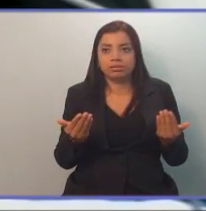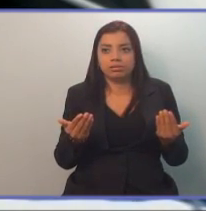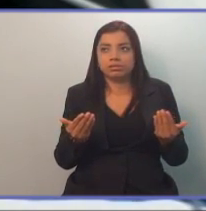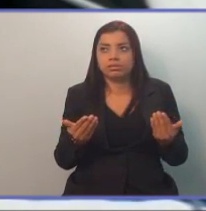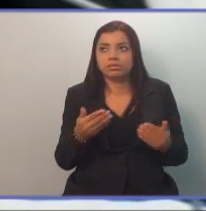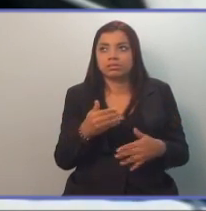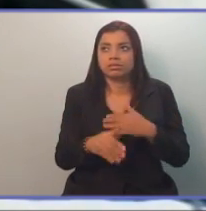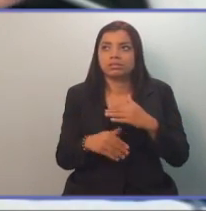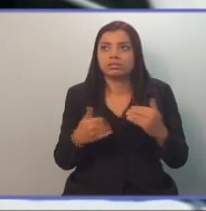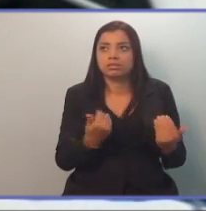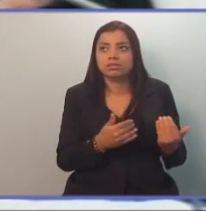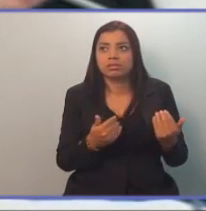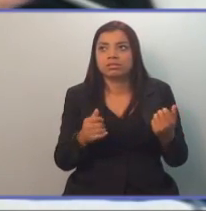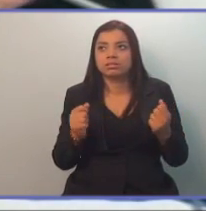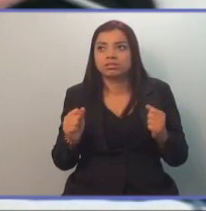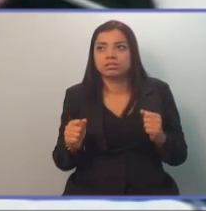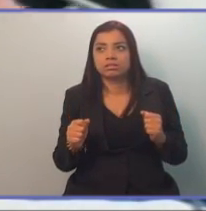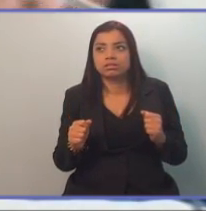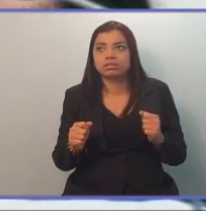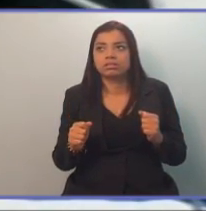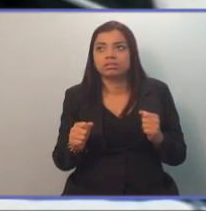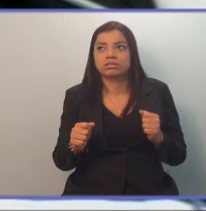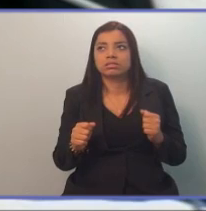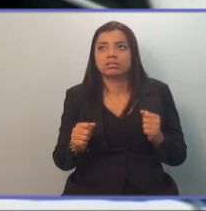la distribución que actualmente